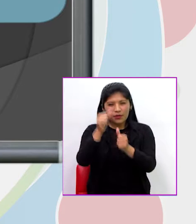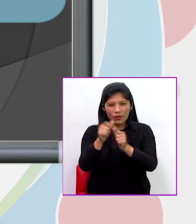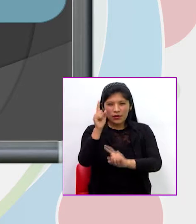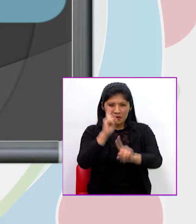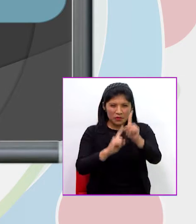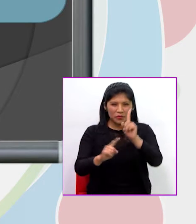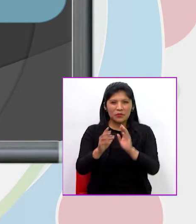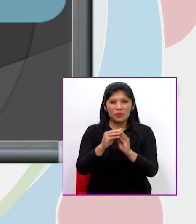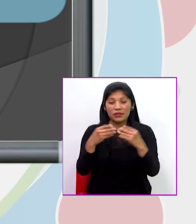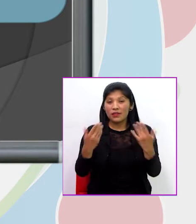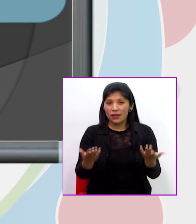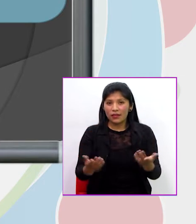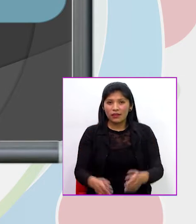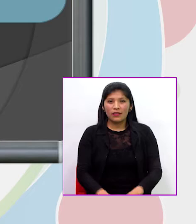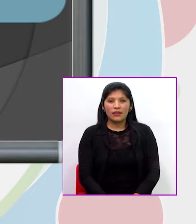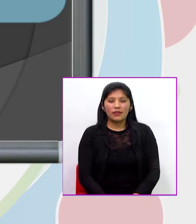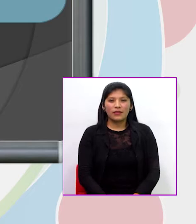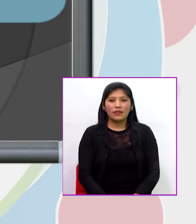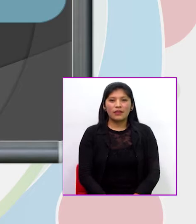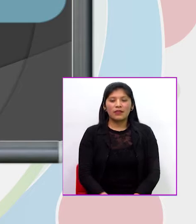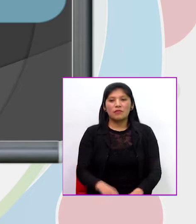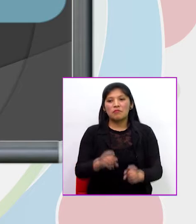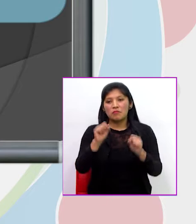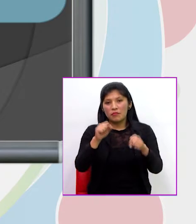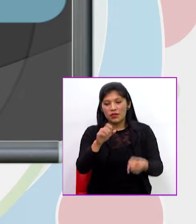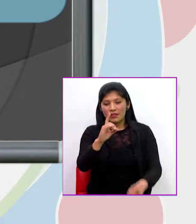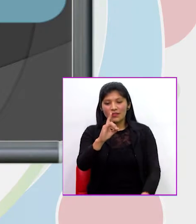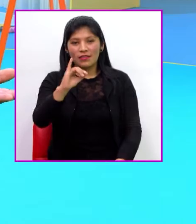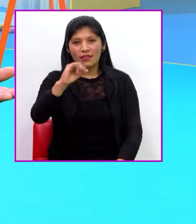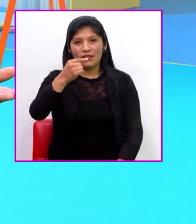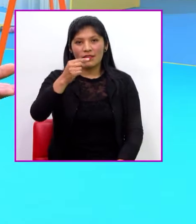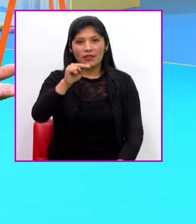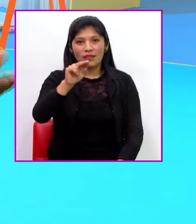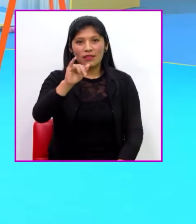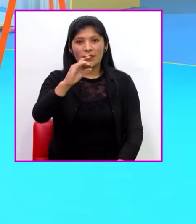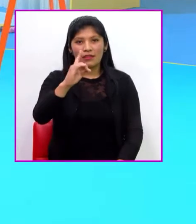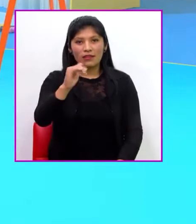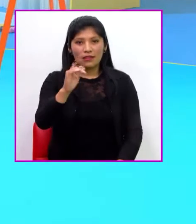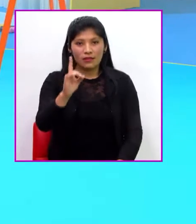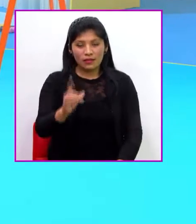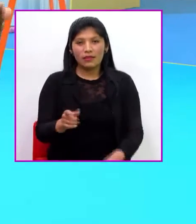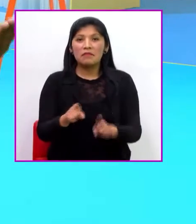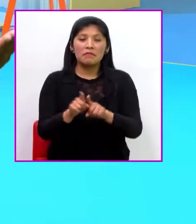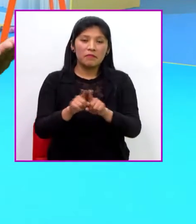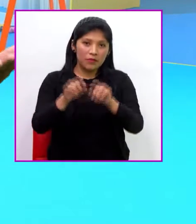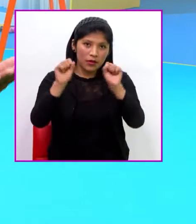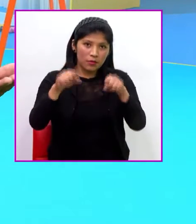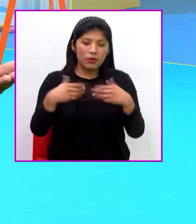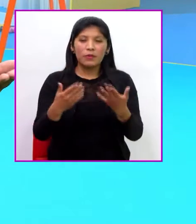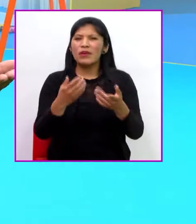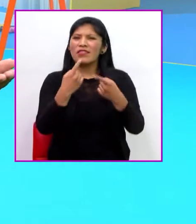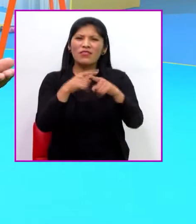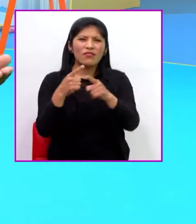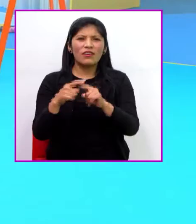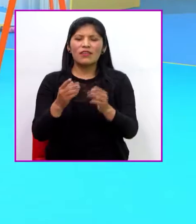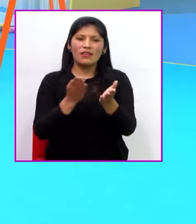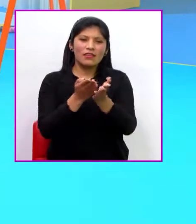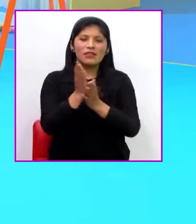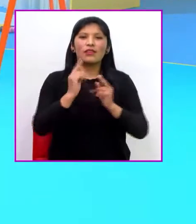exista? La dignidad también. Entonces, existen muchos derechos